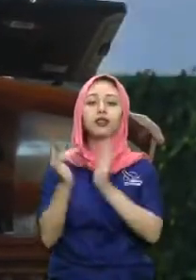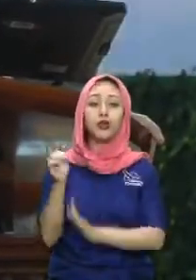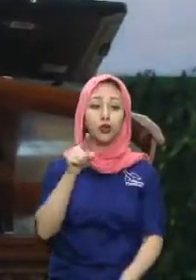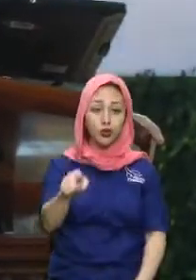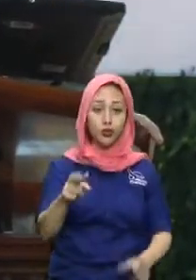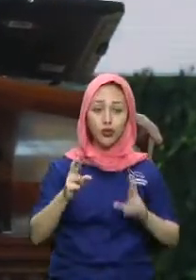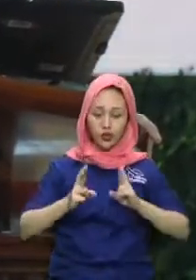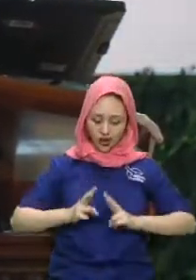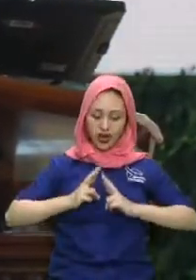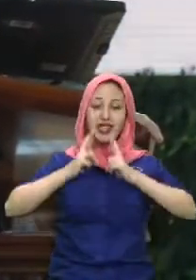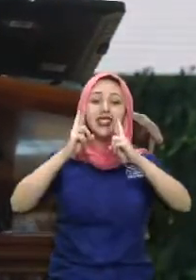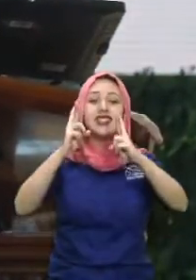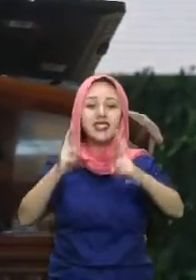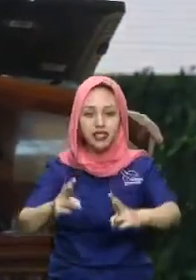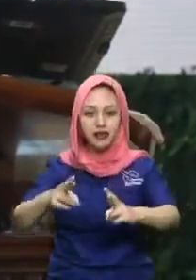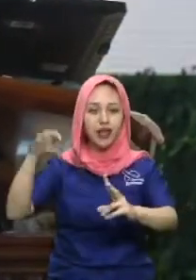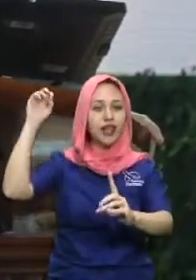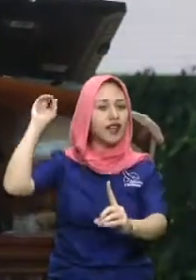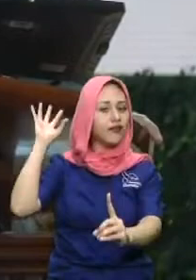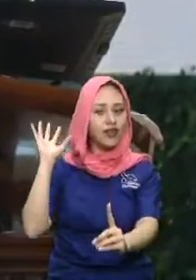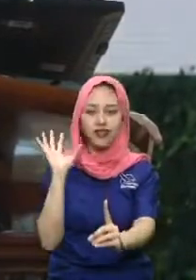Recíbelo hoy,